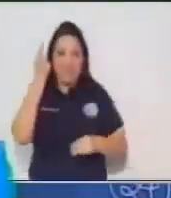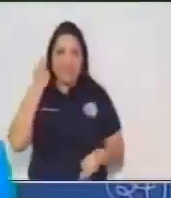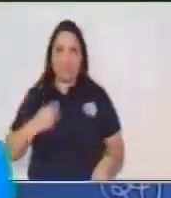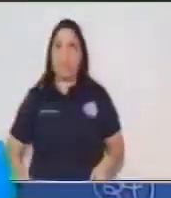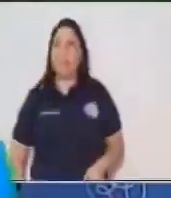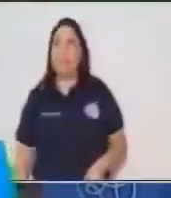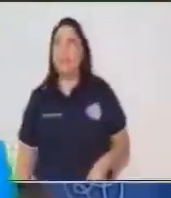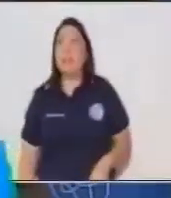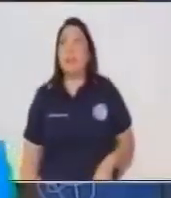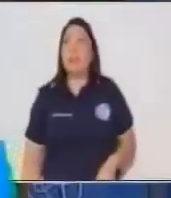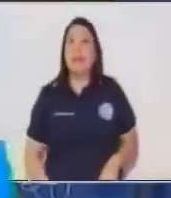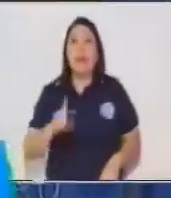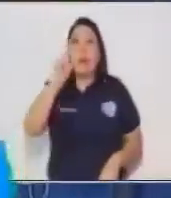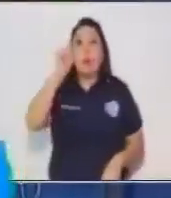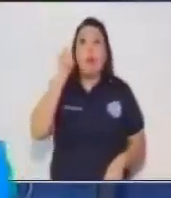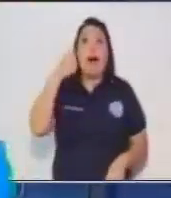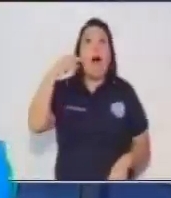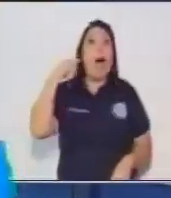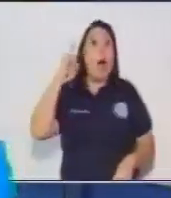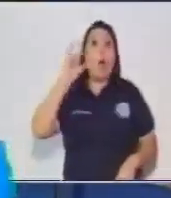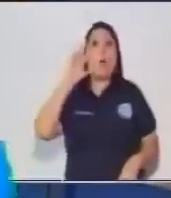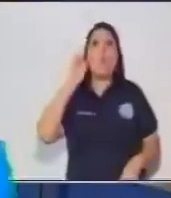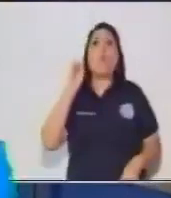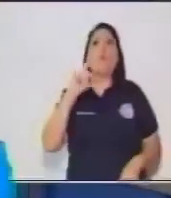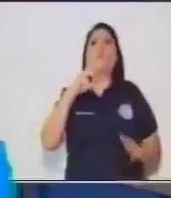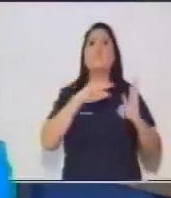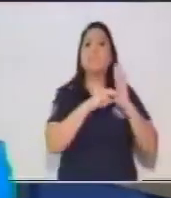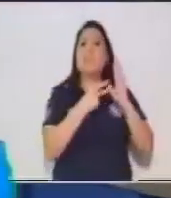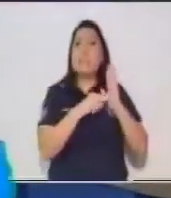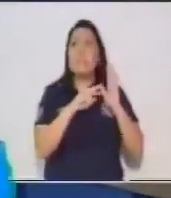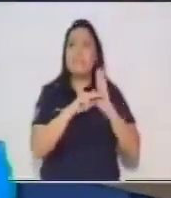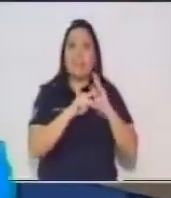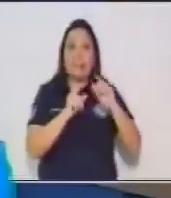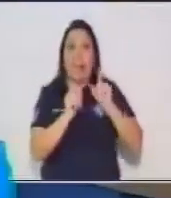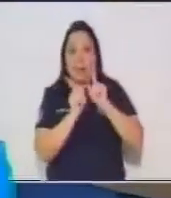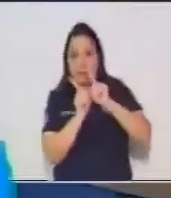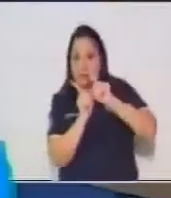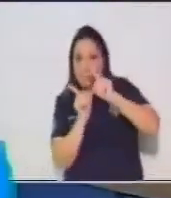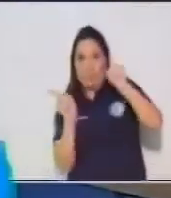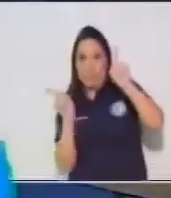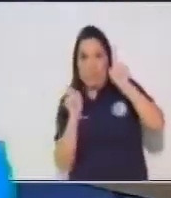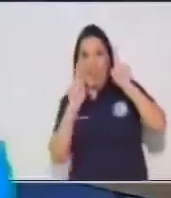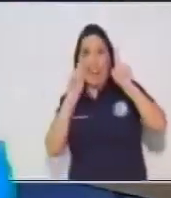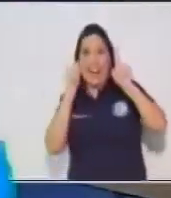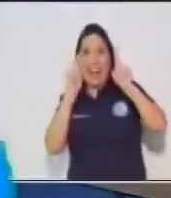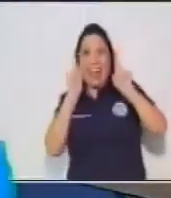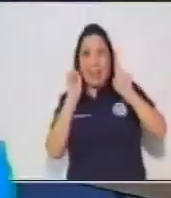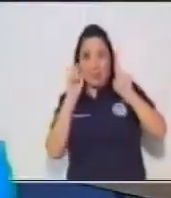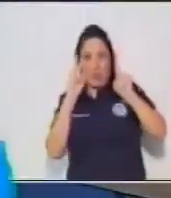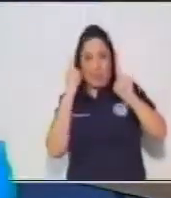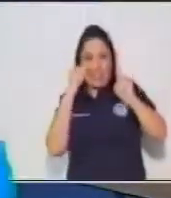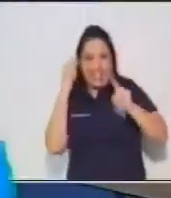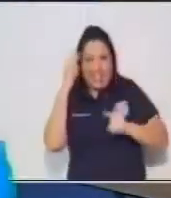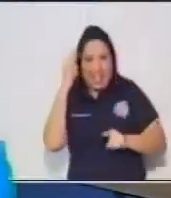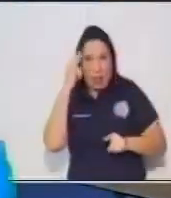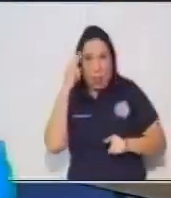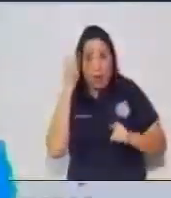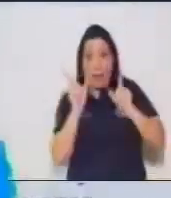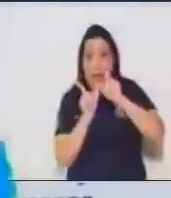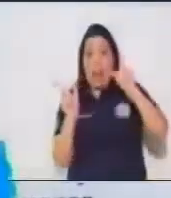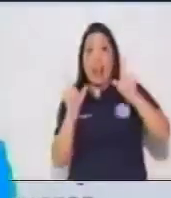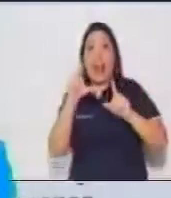Un ángulo es la abertura formada por dos rayos que son llamados lados. Los